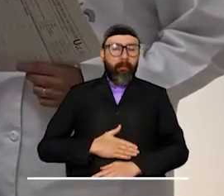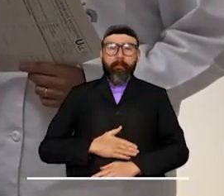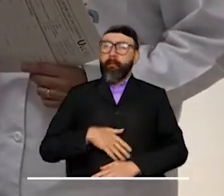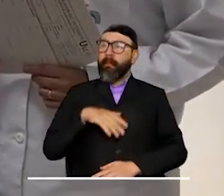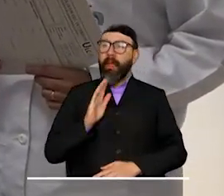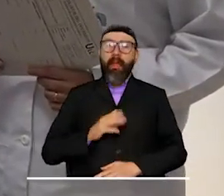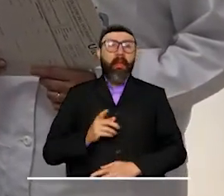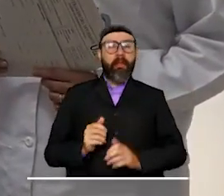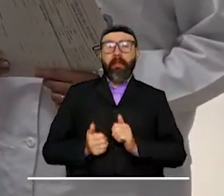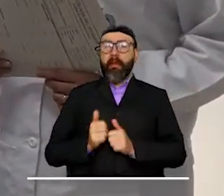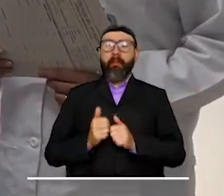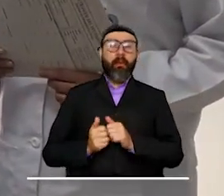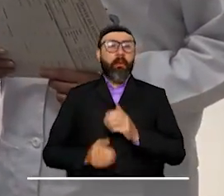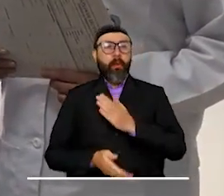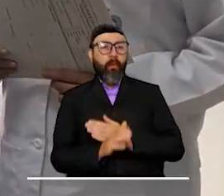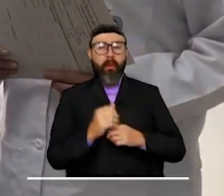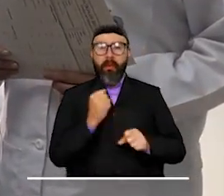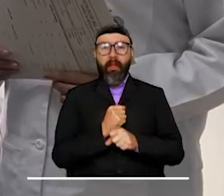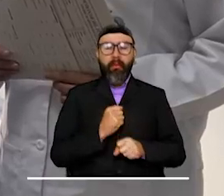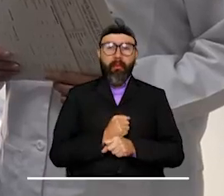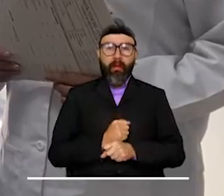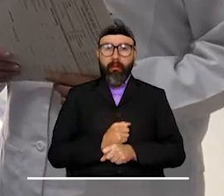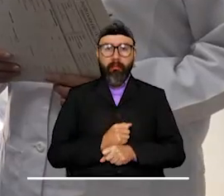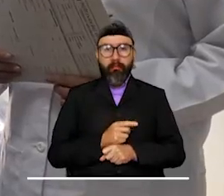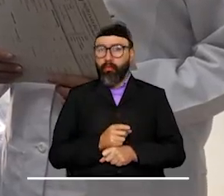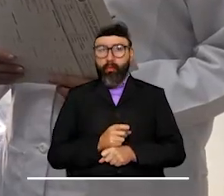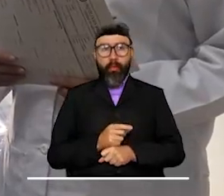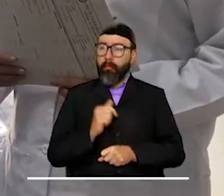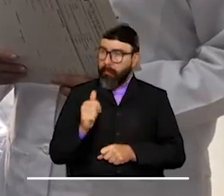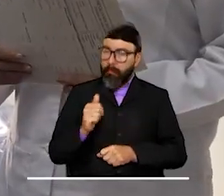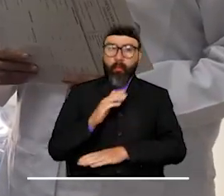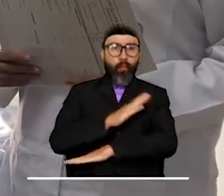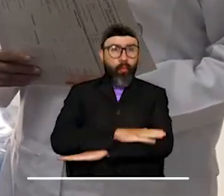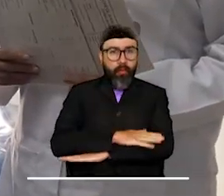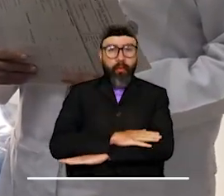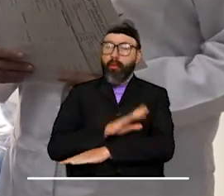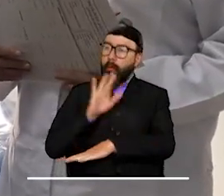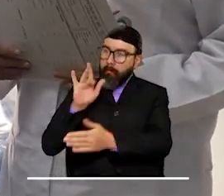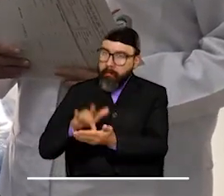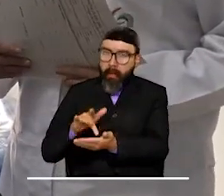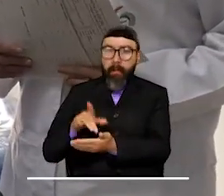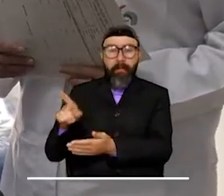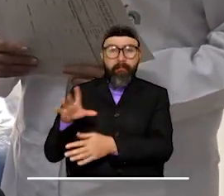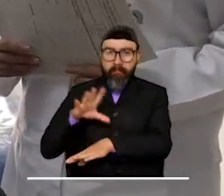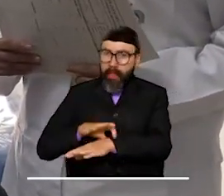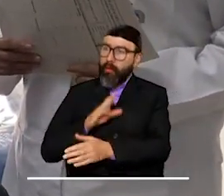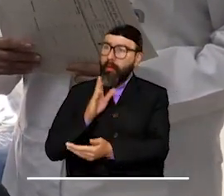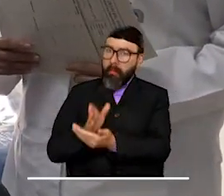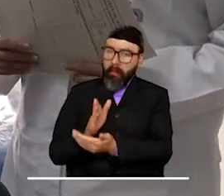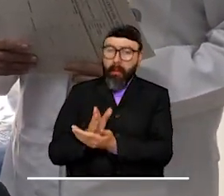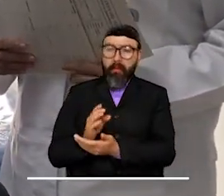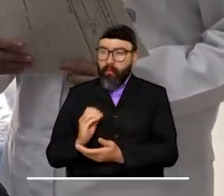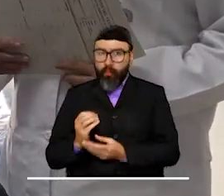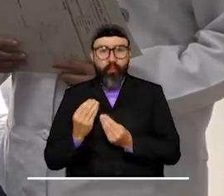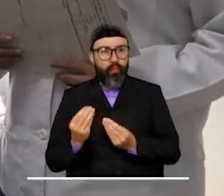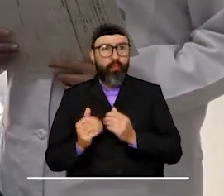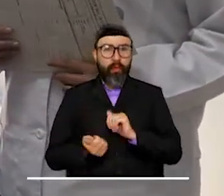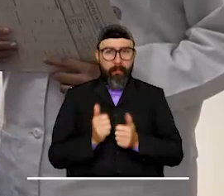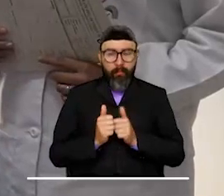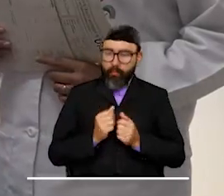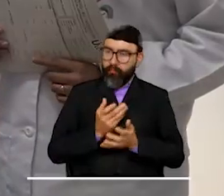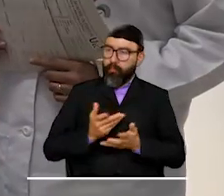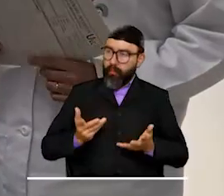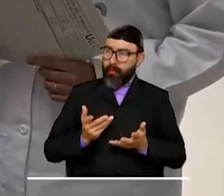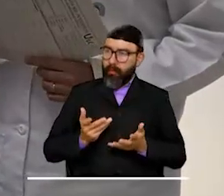haciendo deporte y trabajando. No, usted fue muy juicioso. Mucho, solo deporte. Mucho deporte, ¿cierto? Sí, señor. Y usted